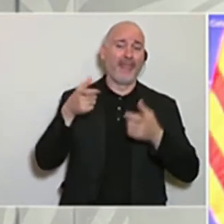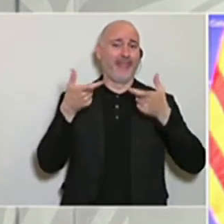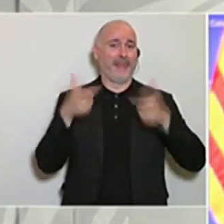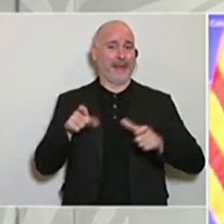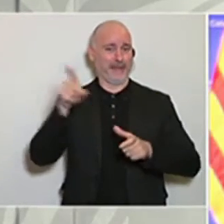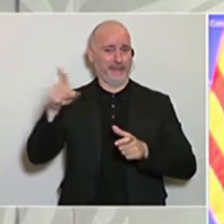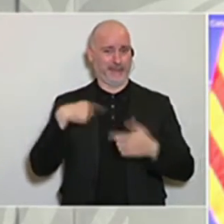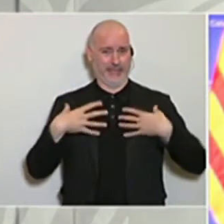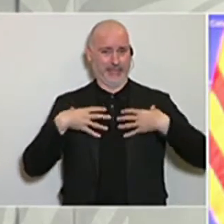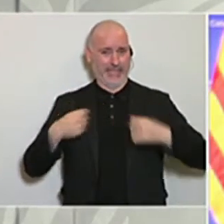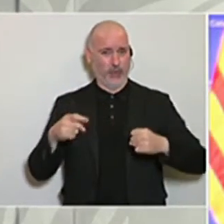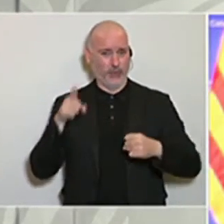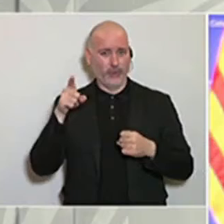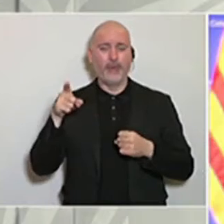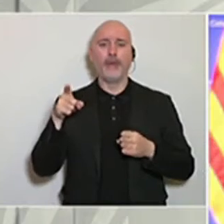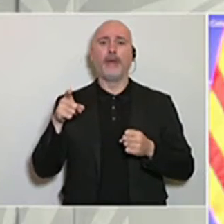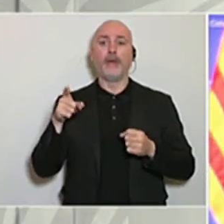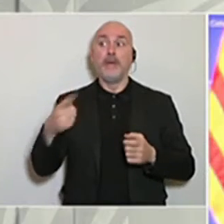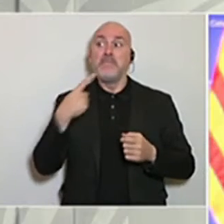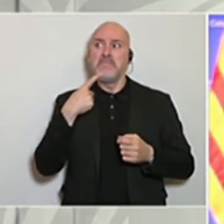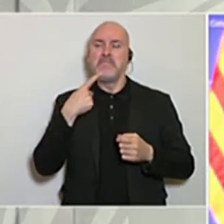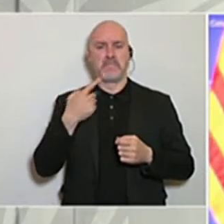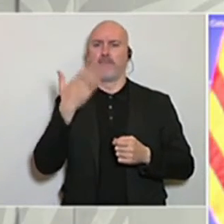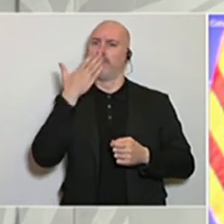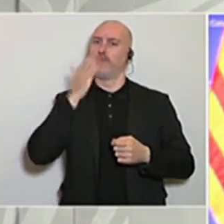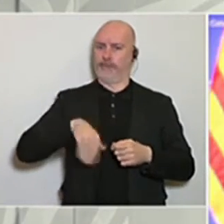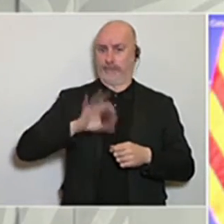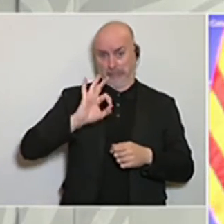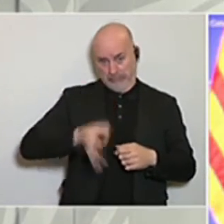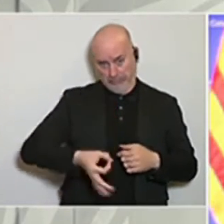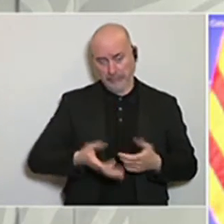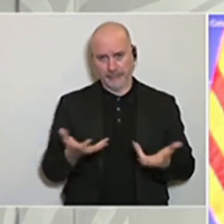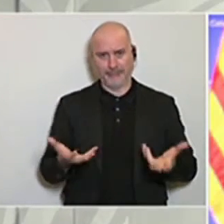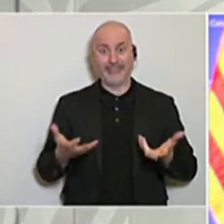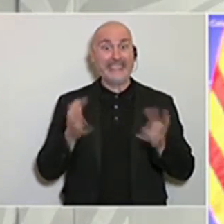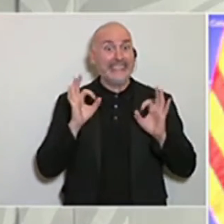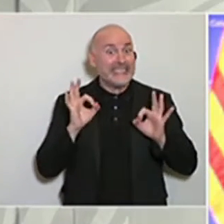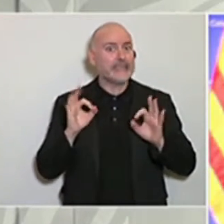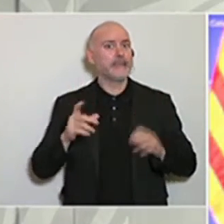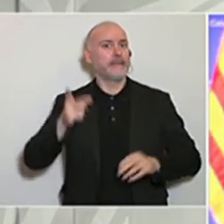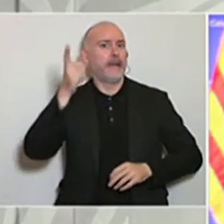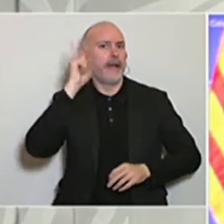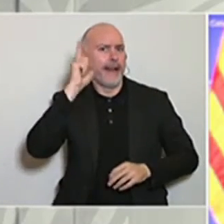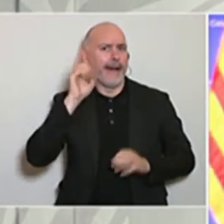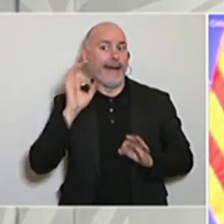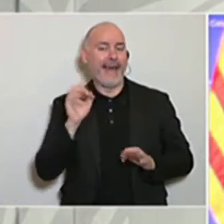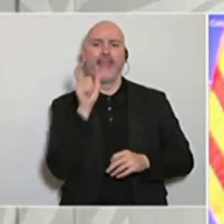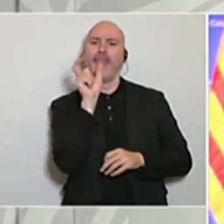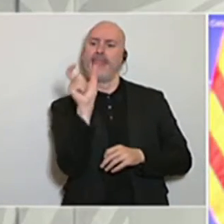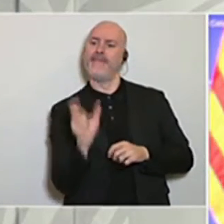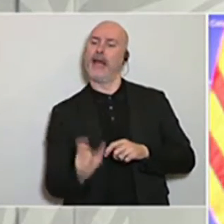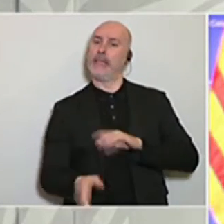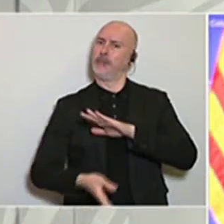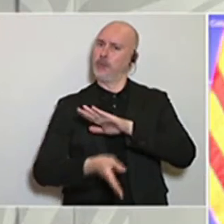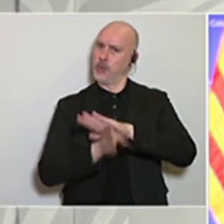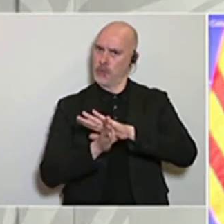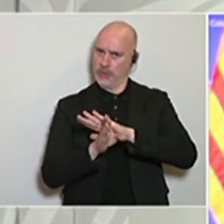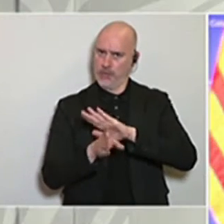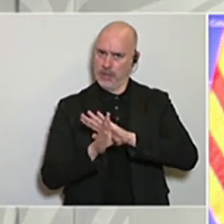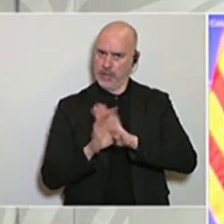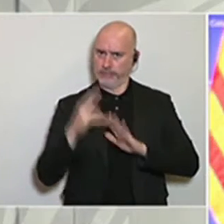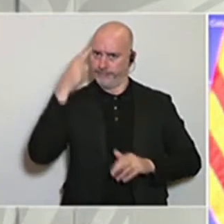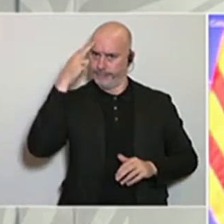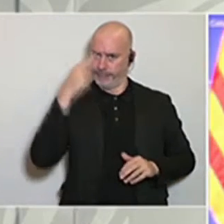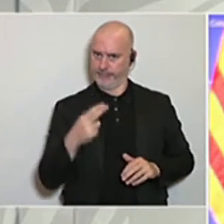de Salud como una opción favorable mientras se mantengan las cifras que en estos momentos están. Por lo tanto, vamos a